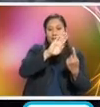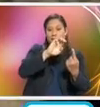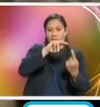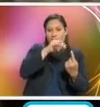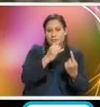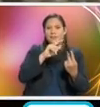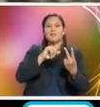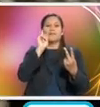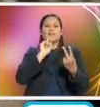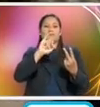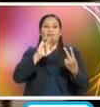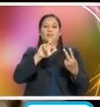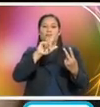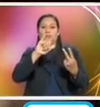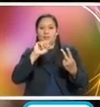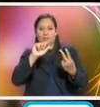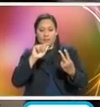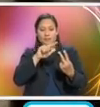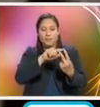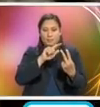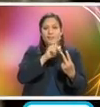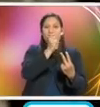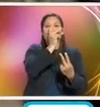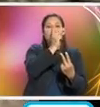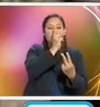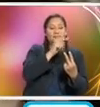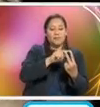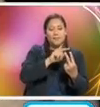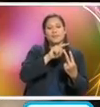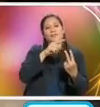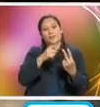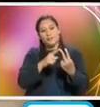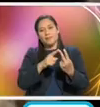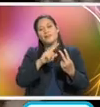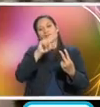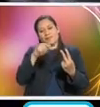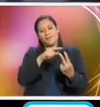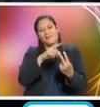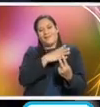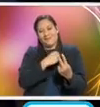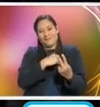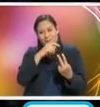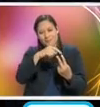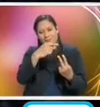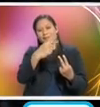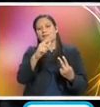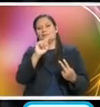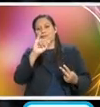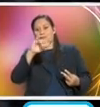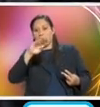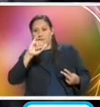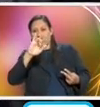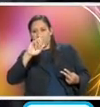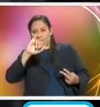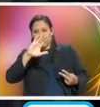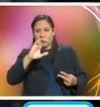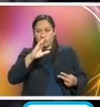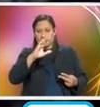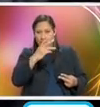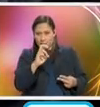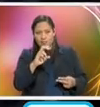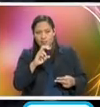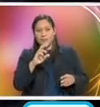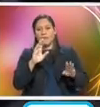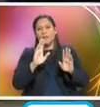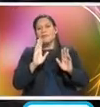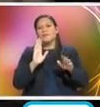primera versión y después con Ben Ibarra papá. Ben Ibarra papá y después supuesto. Los Timbiriches hicieron la versión ya que